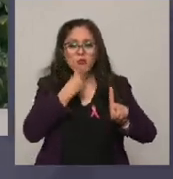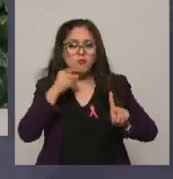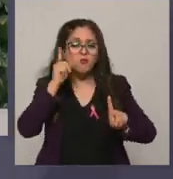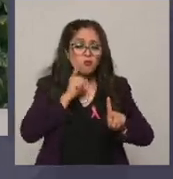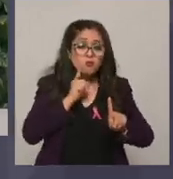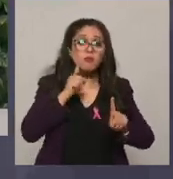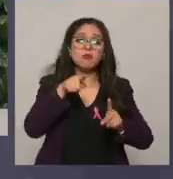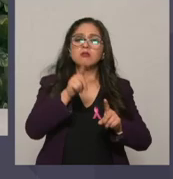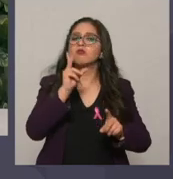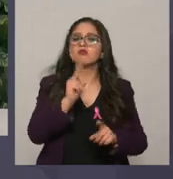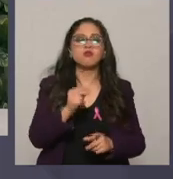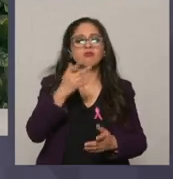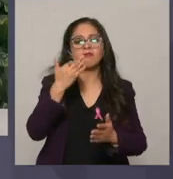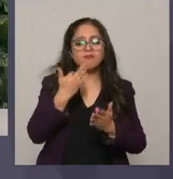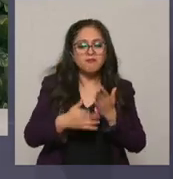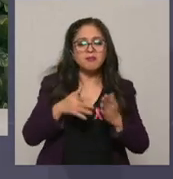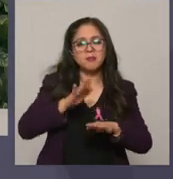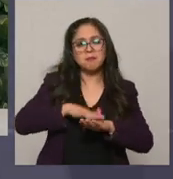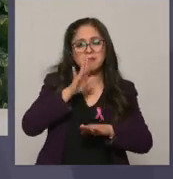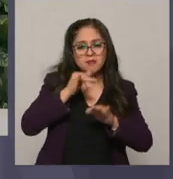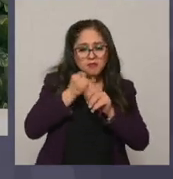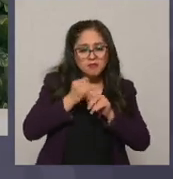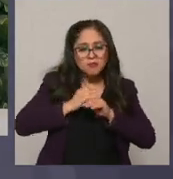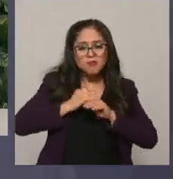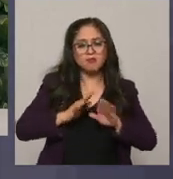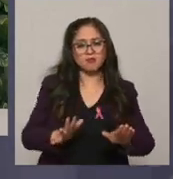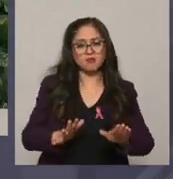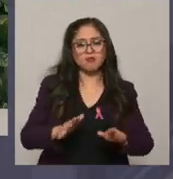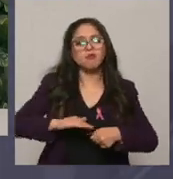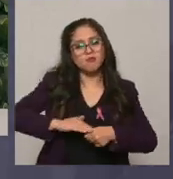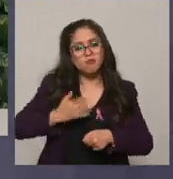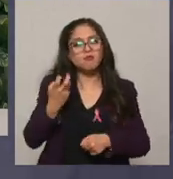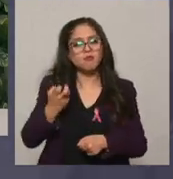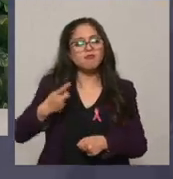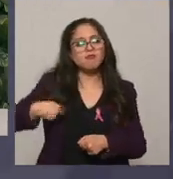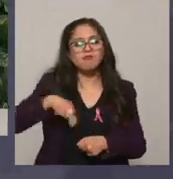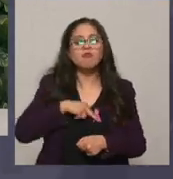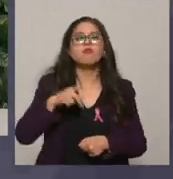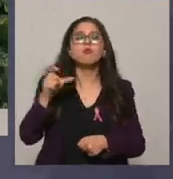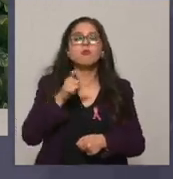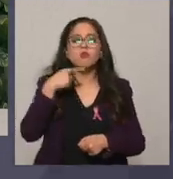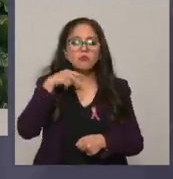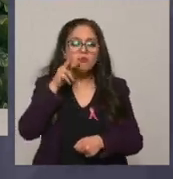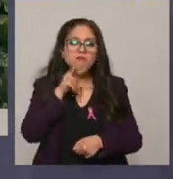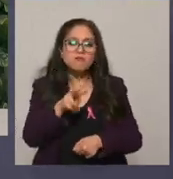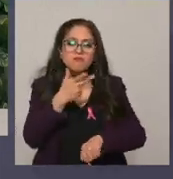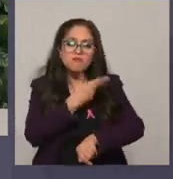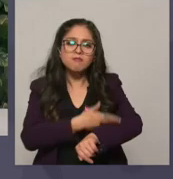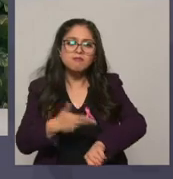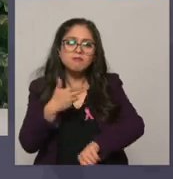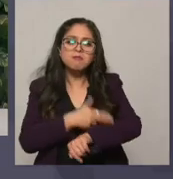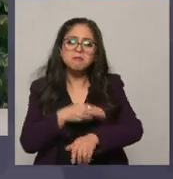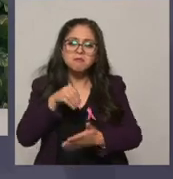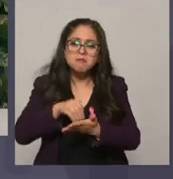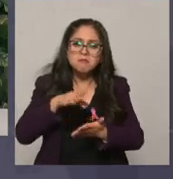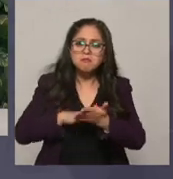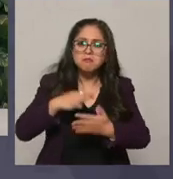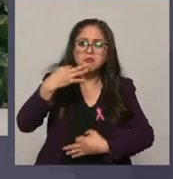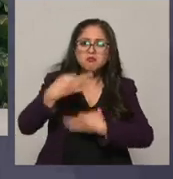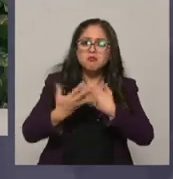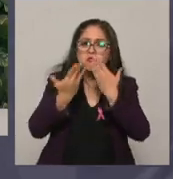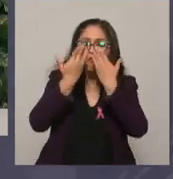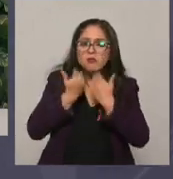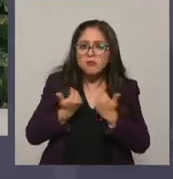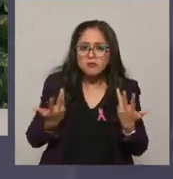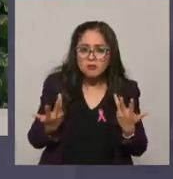elementos suficientes. Esa es la razón por la cual estamos encontrando que no se están judicializando estos asuntos, porque la